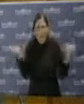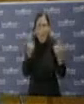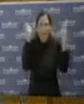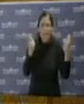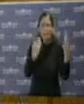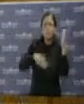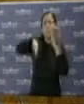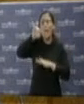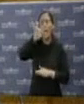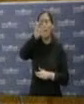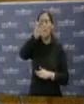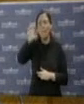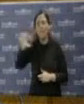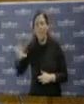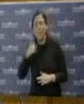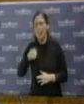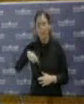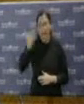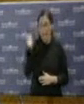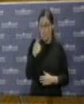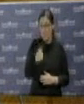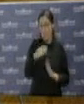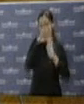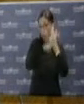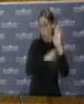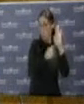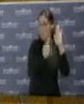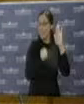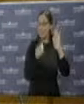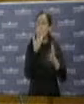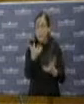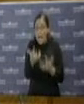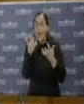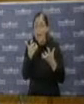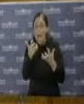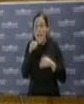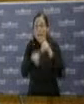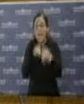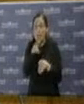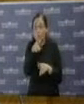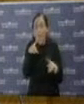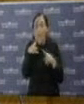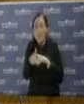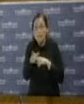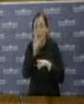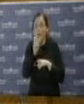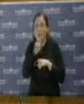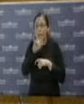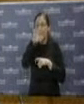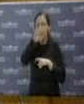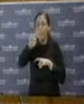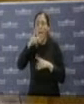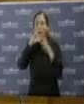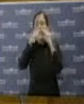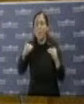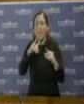IRPF? Es más, dijeron en su programa que si ganaban las elecciones eliminarían el tramo autonómico de IRPF a los andaluces